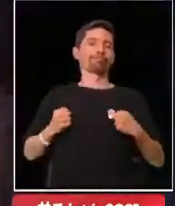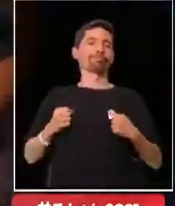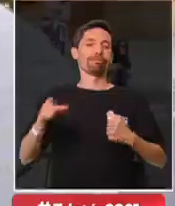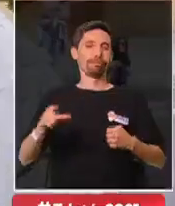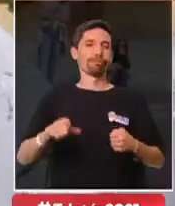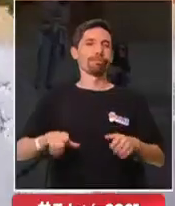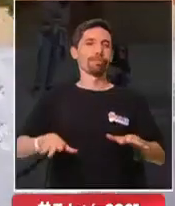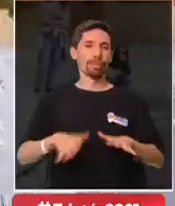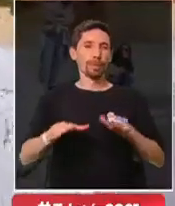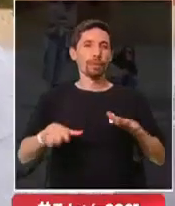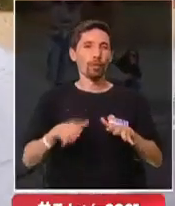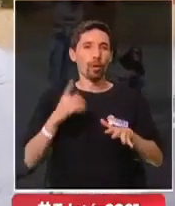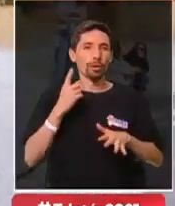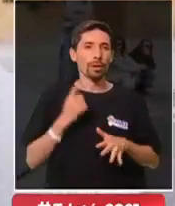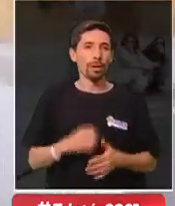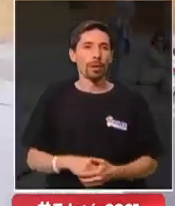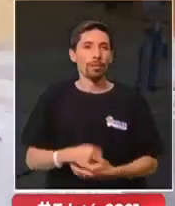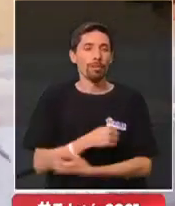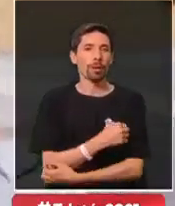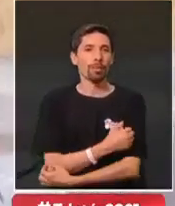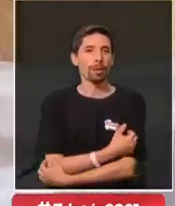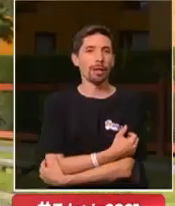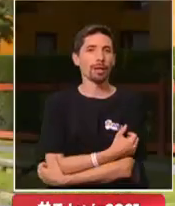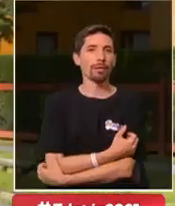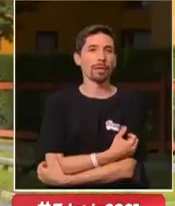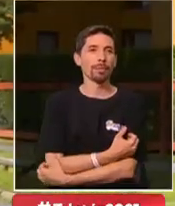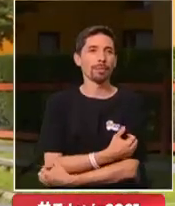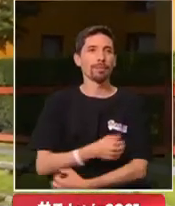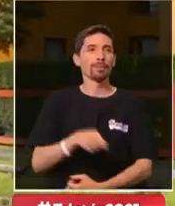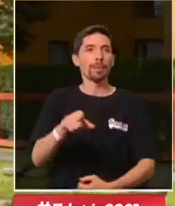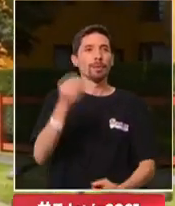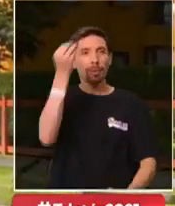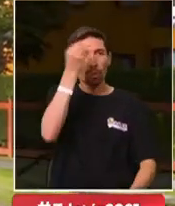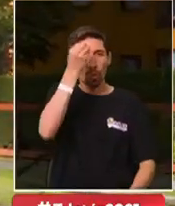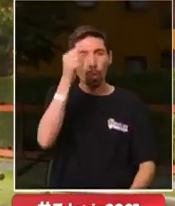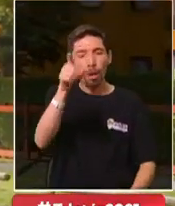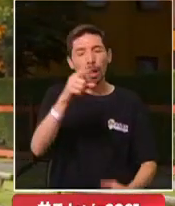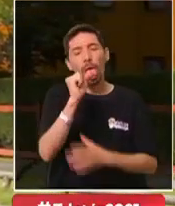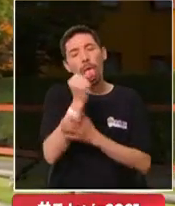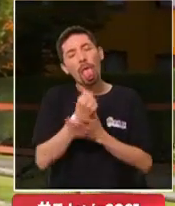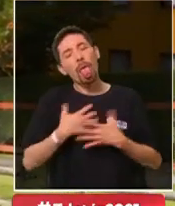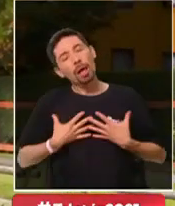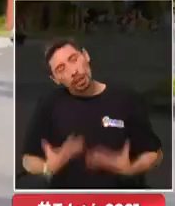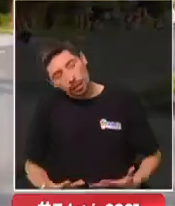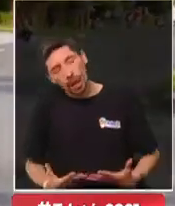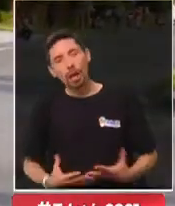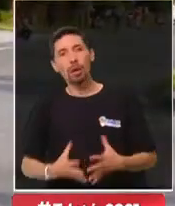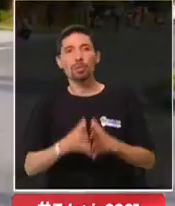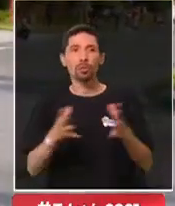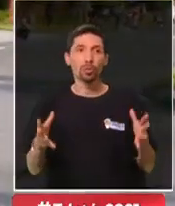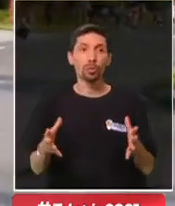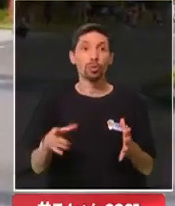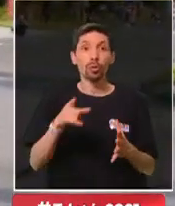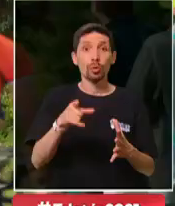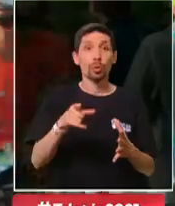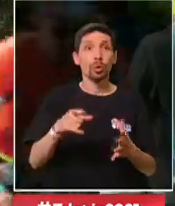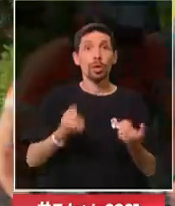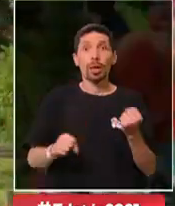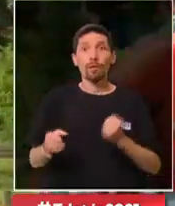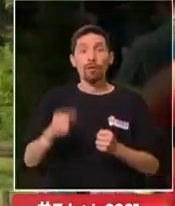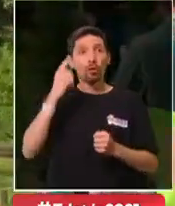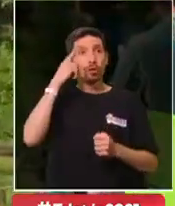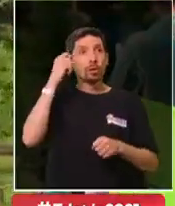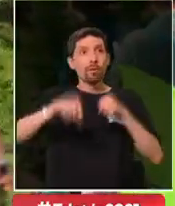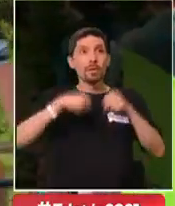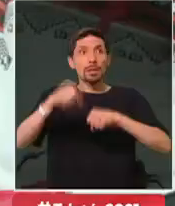esforzada. Vamos, gente. Igual nos preocupa que se desgaste mucho, que se canse. Cuando no llegaba después en el